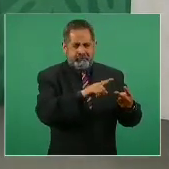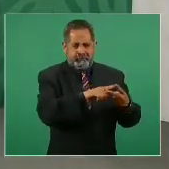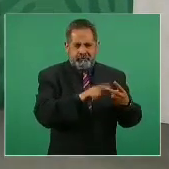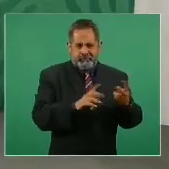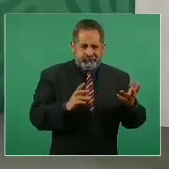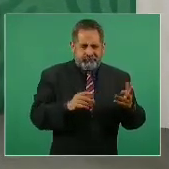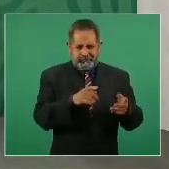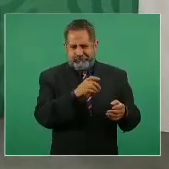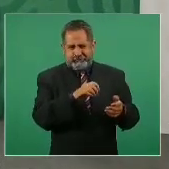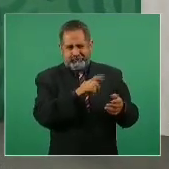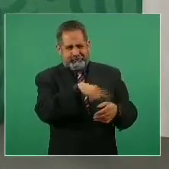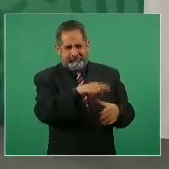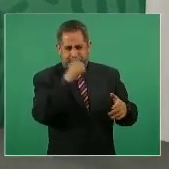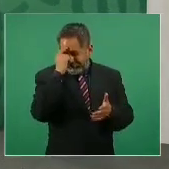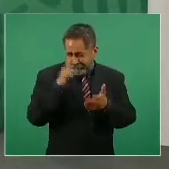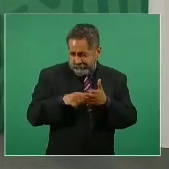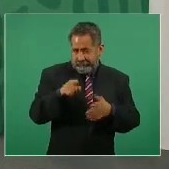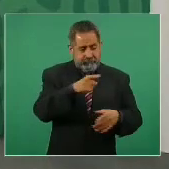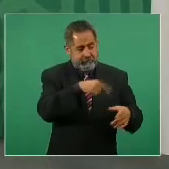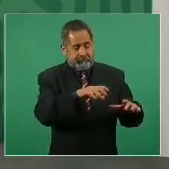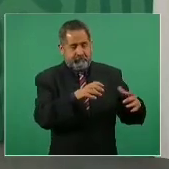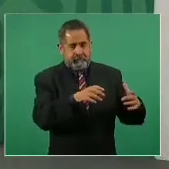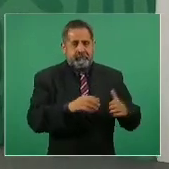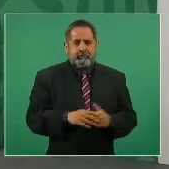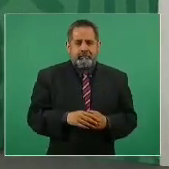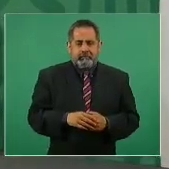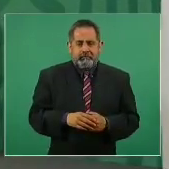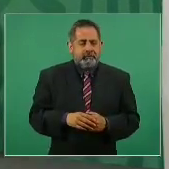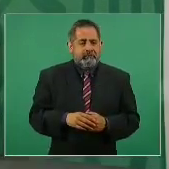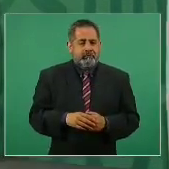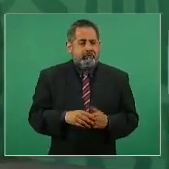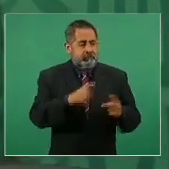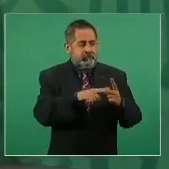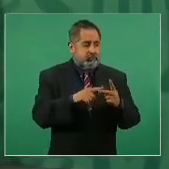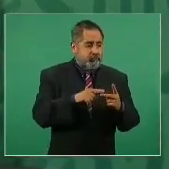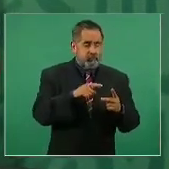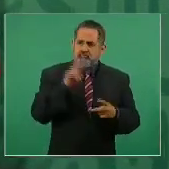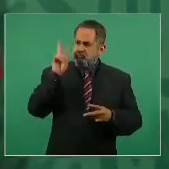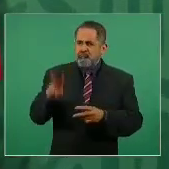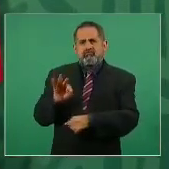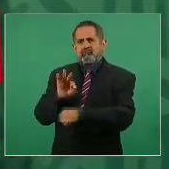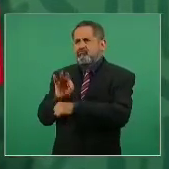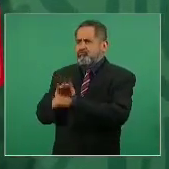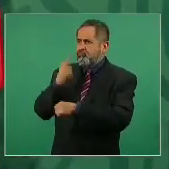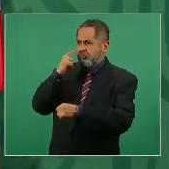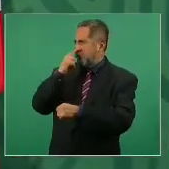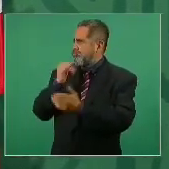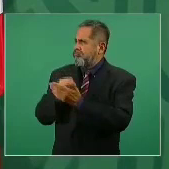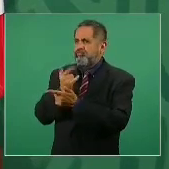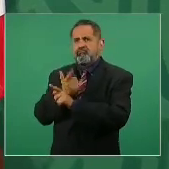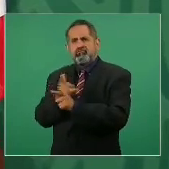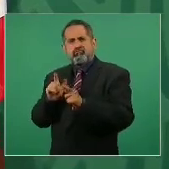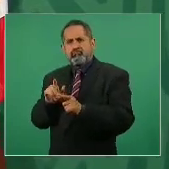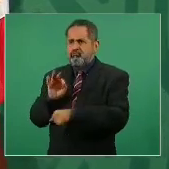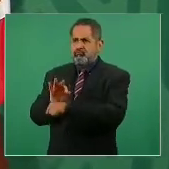o los magistrados del Tribunal Electoral son demócratas?